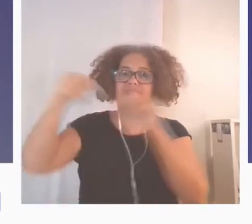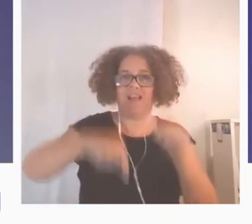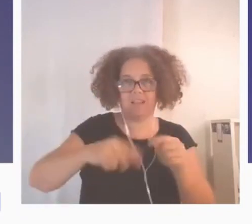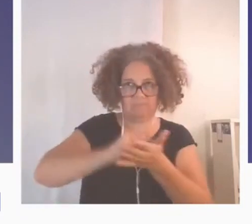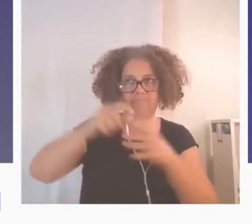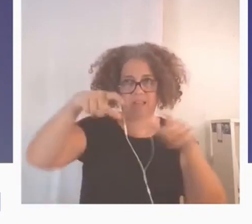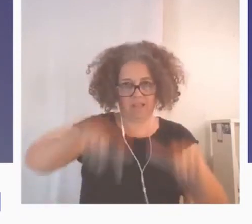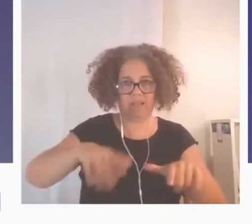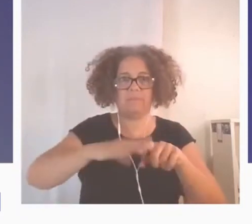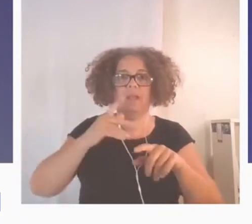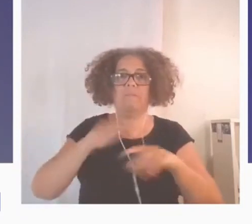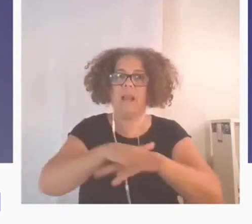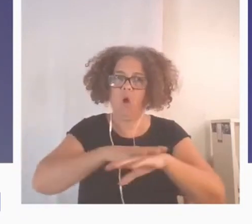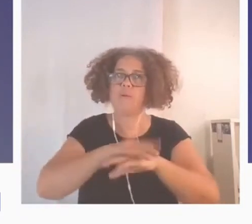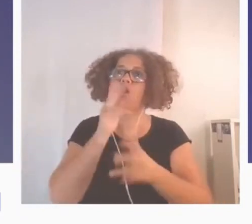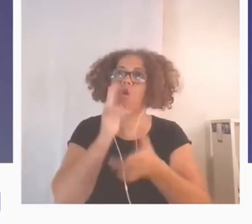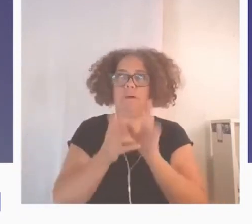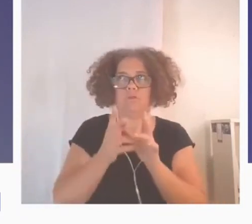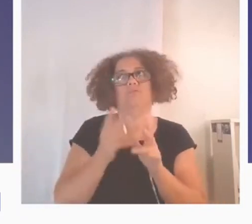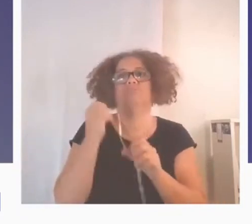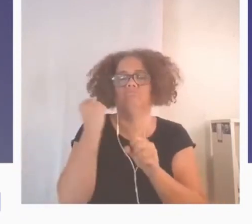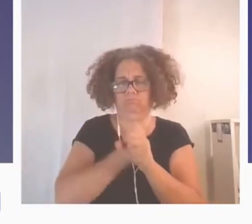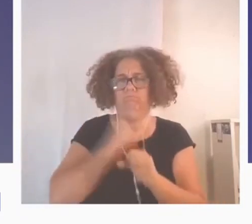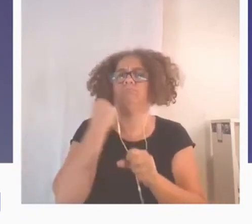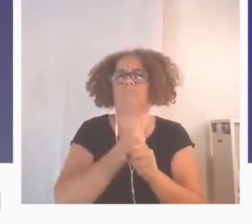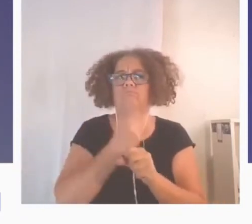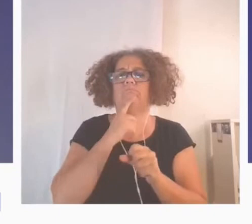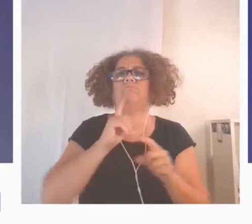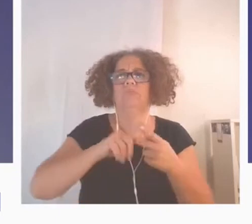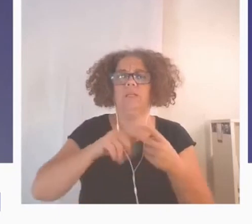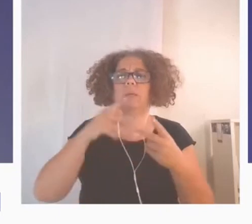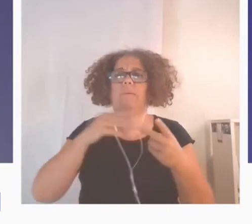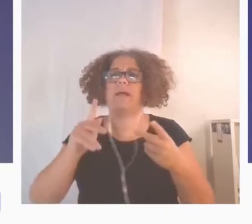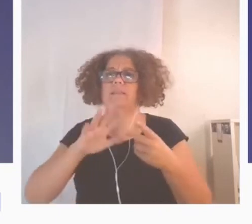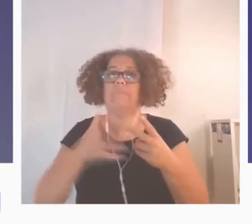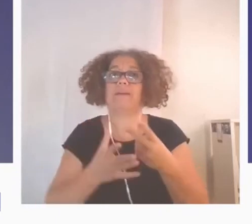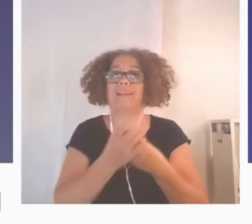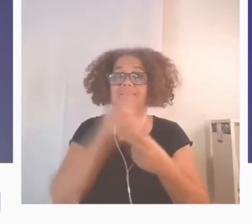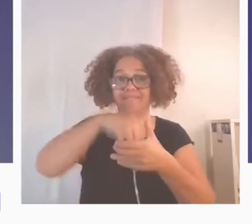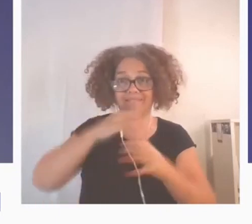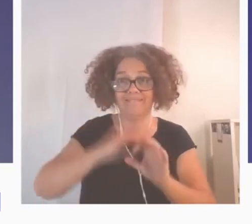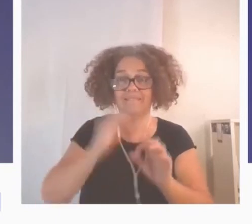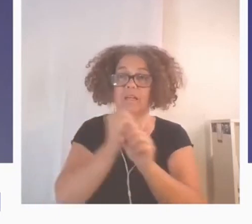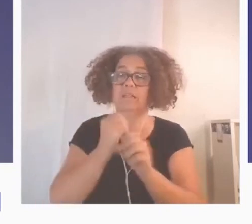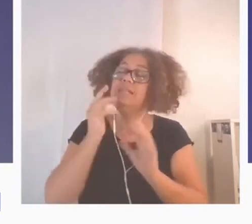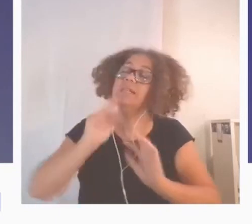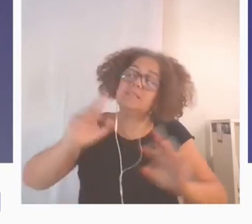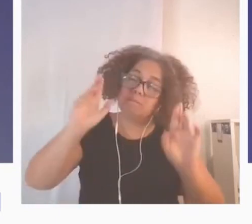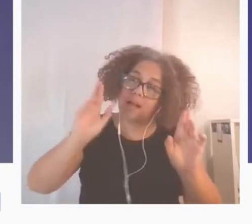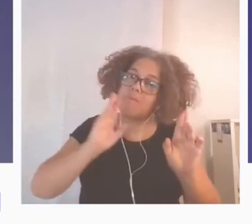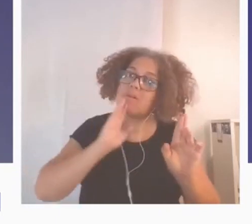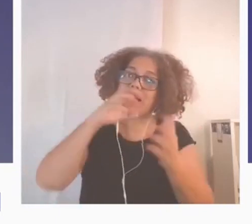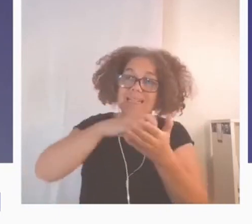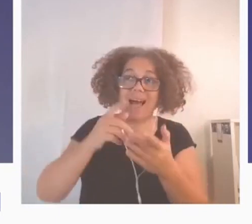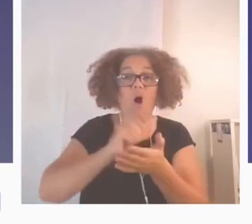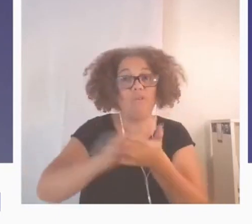Gobierno vasco al que nos hemos incorporado desde el Ayuntamiento de Bilbao y desde BBK, a través también de Bebeca Cuna, y esperamos que esta apertura